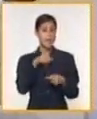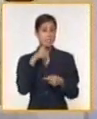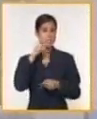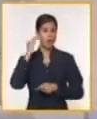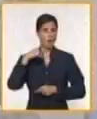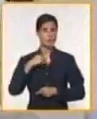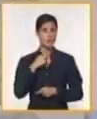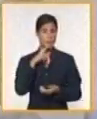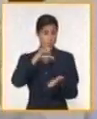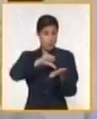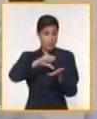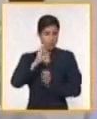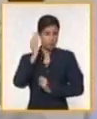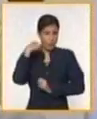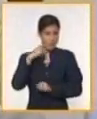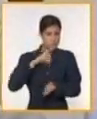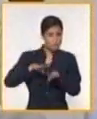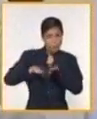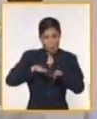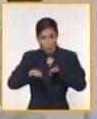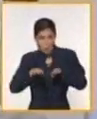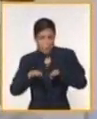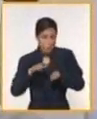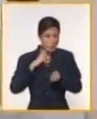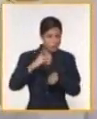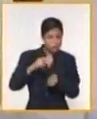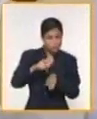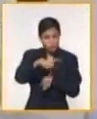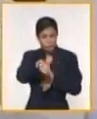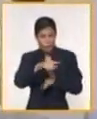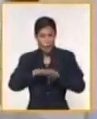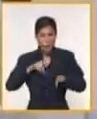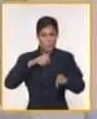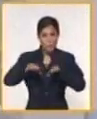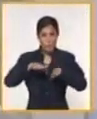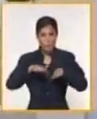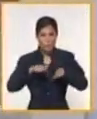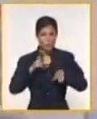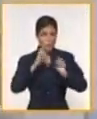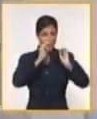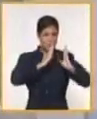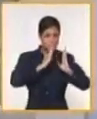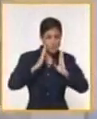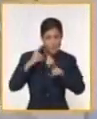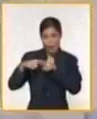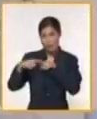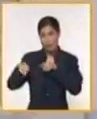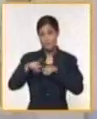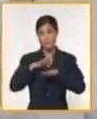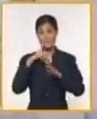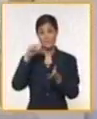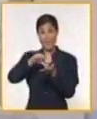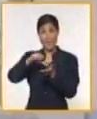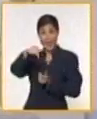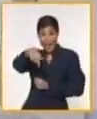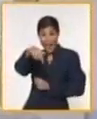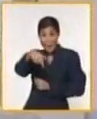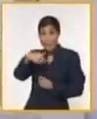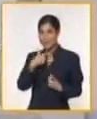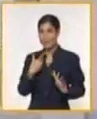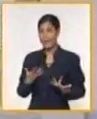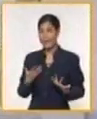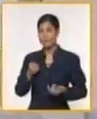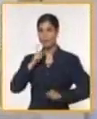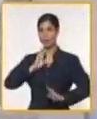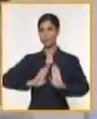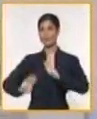la propaganda que ha seguido a cada uno de los golpes o de las acciones militares, como fue el